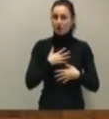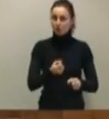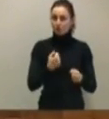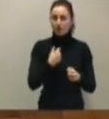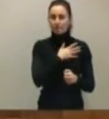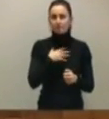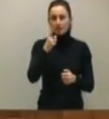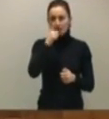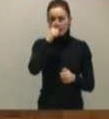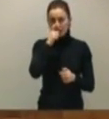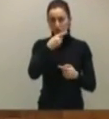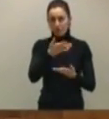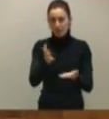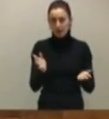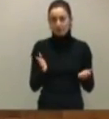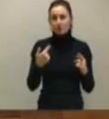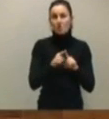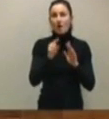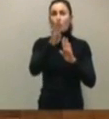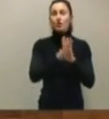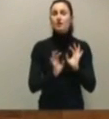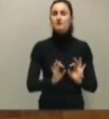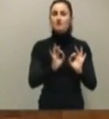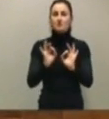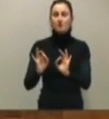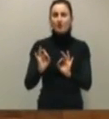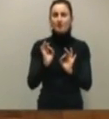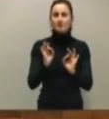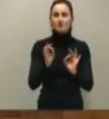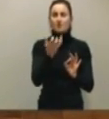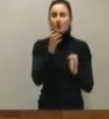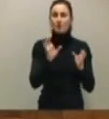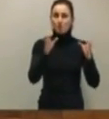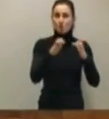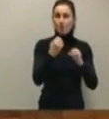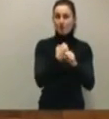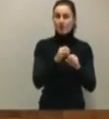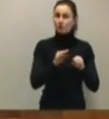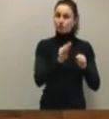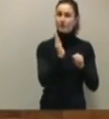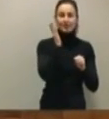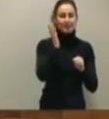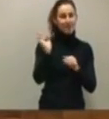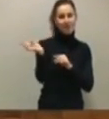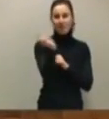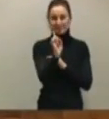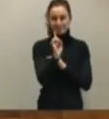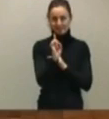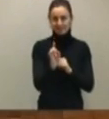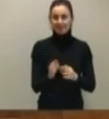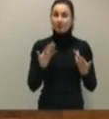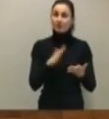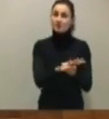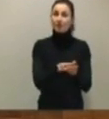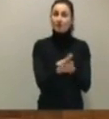me gustaría recordarles que estamos hablando no de condiciones particulares que afectan a un colectivo laboral muy particular, sino que